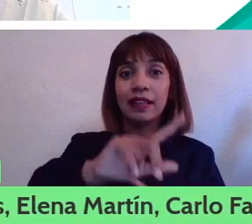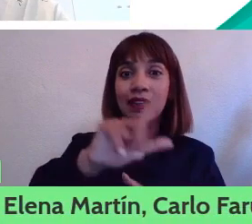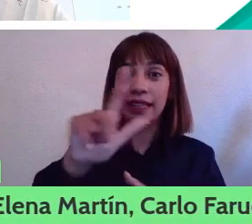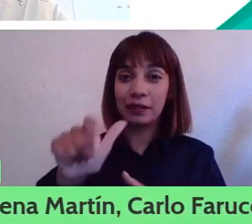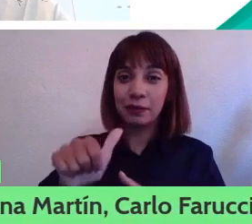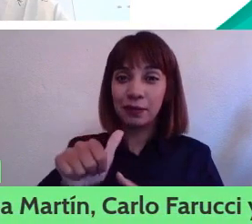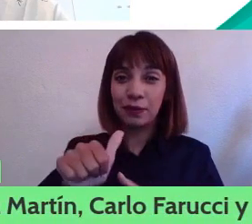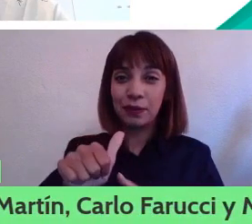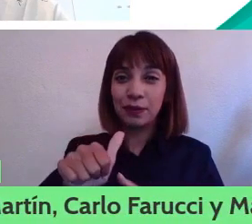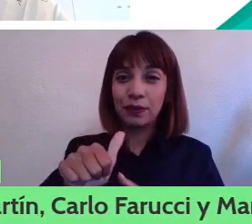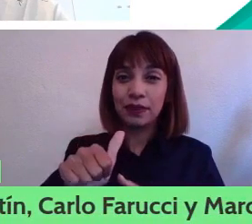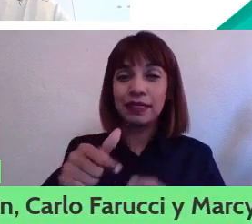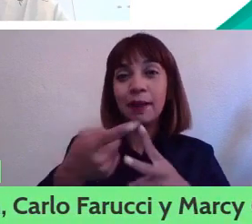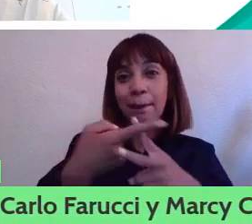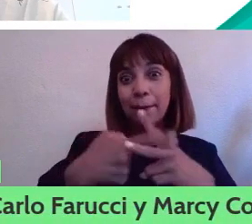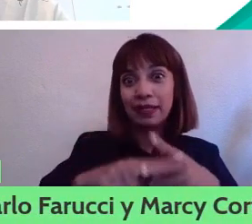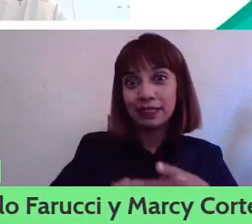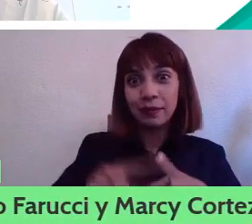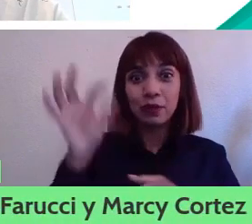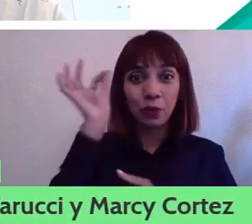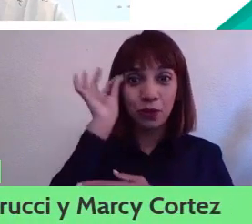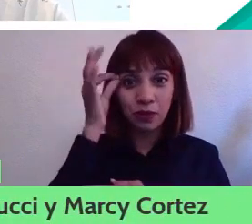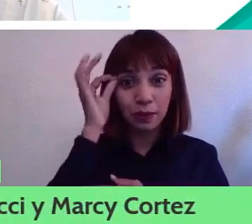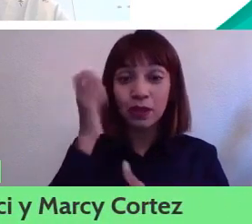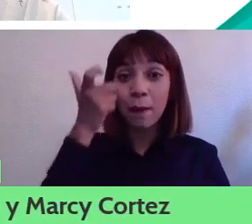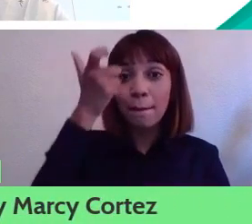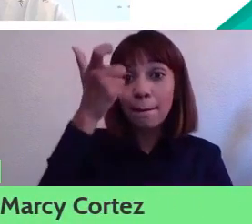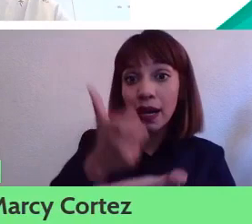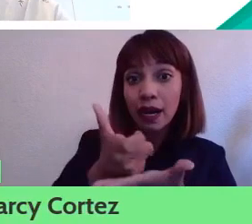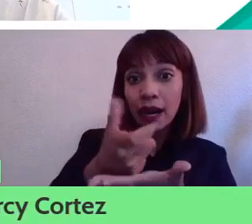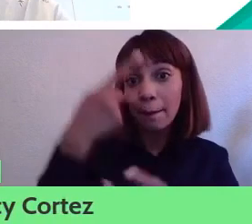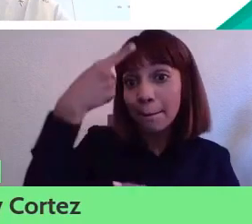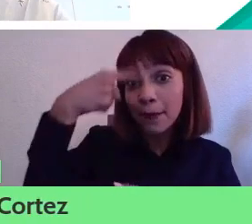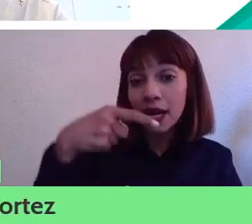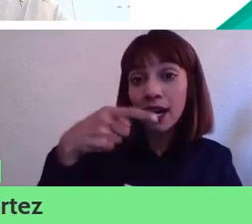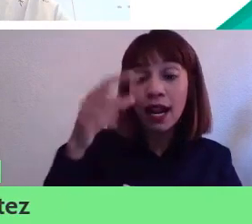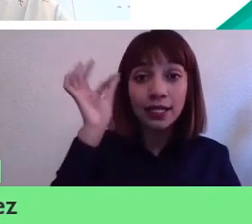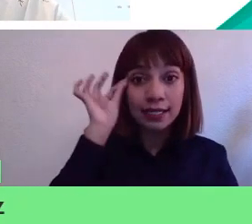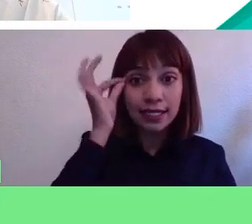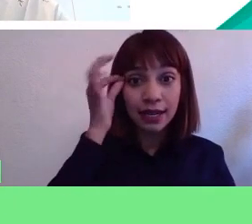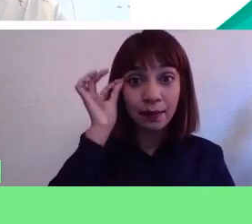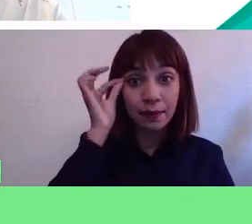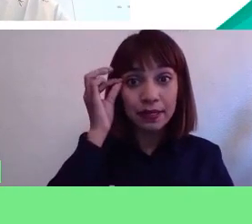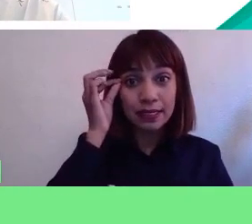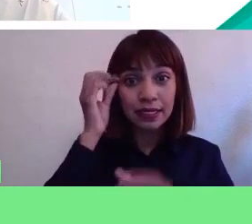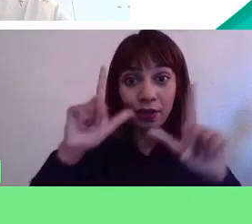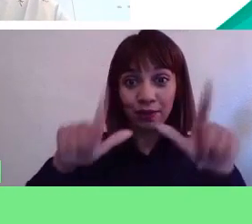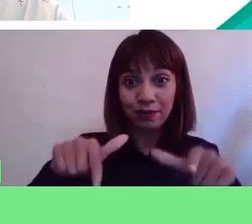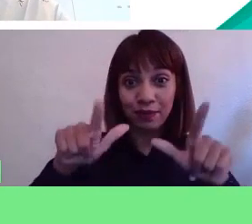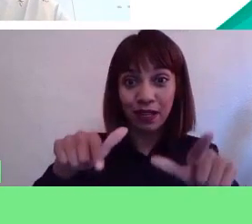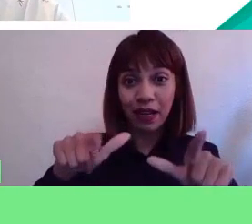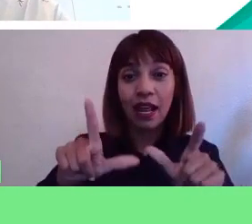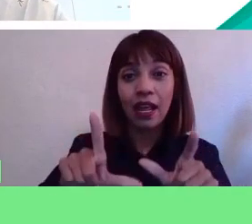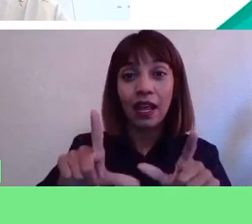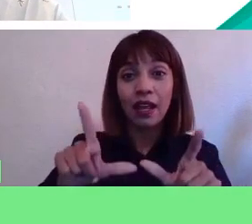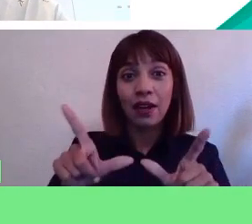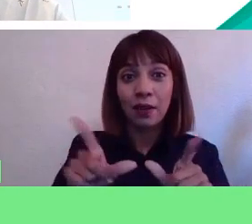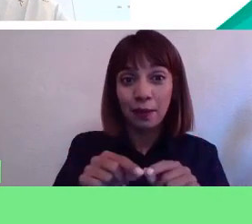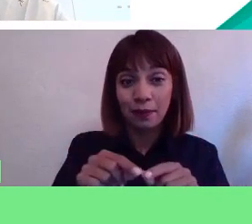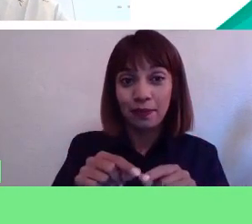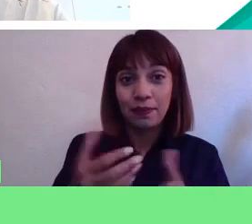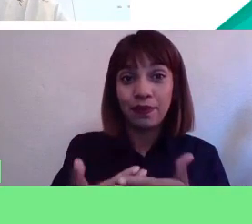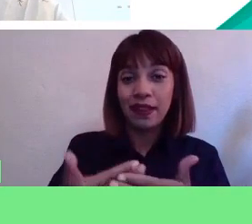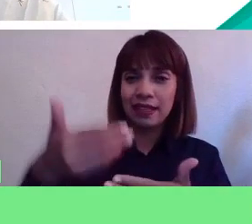de avisos. En concreto, en particular, sí que tengo que decir que únicamente hasta hace poco pagaban solamente las